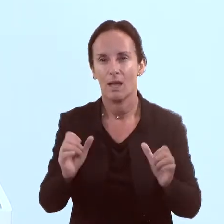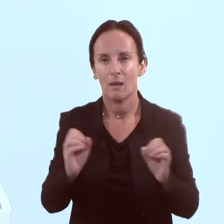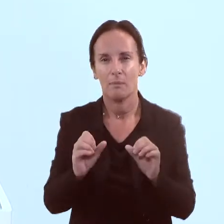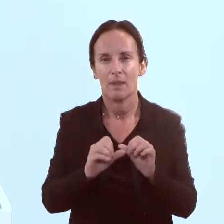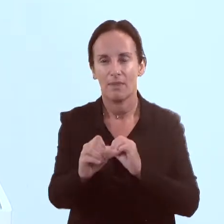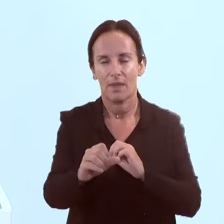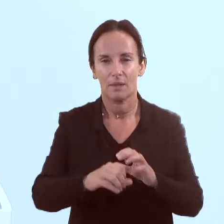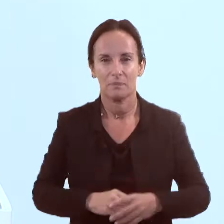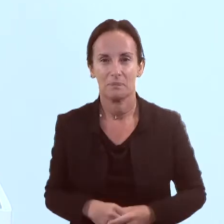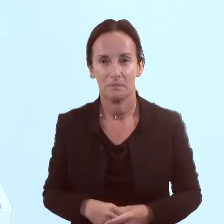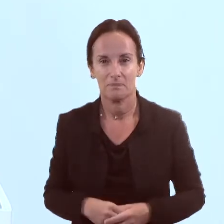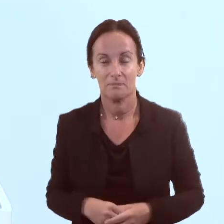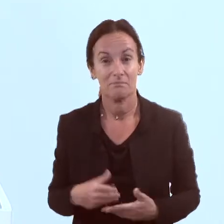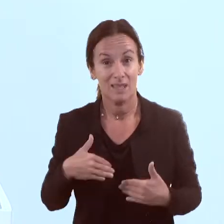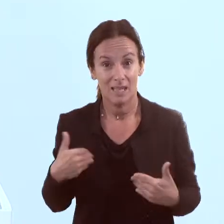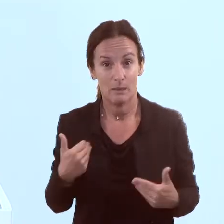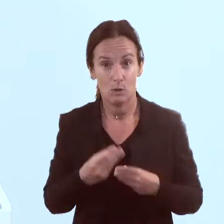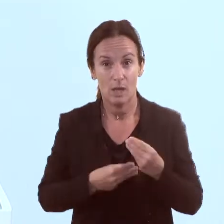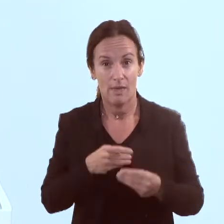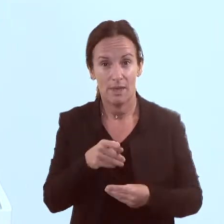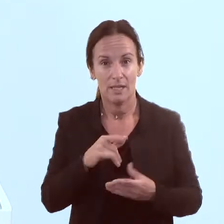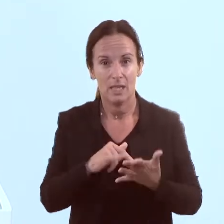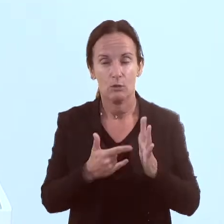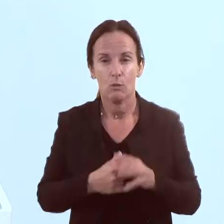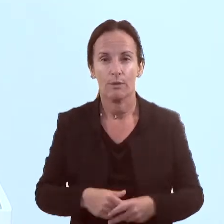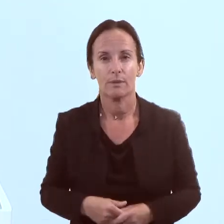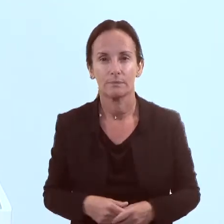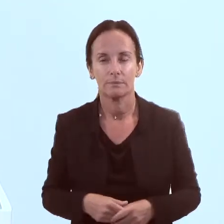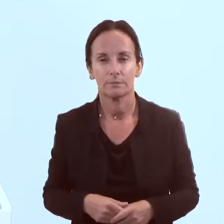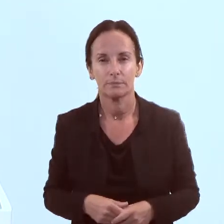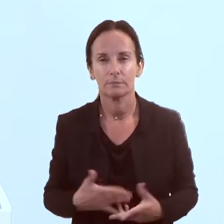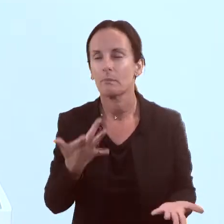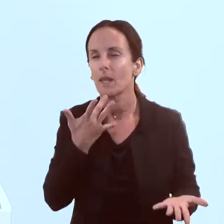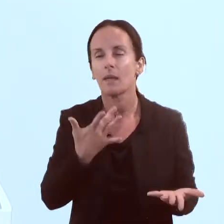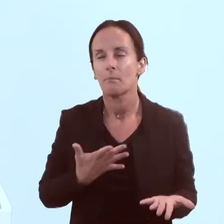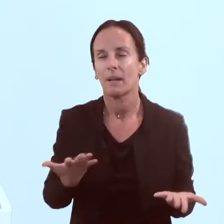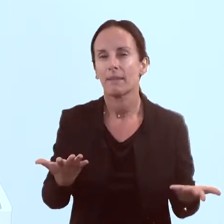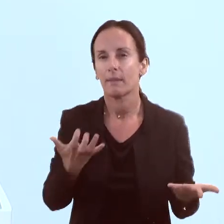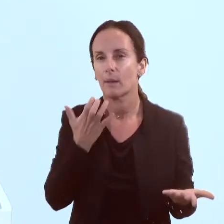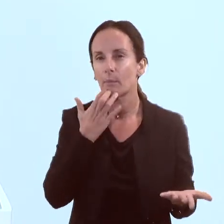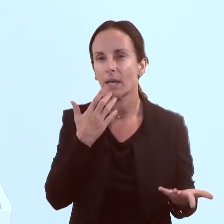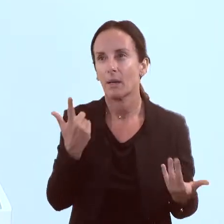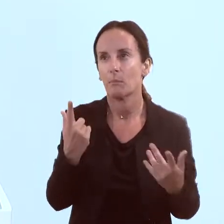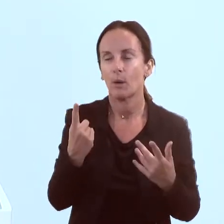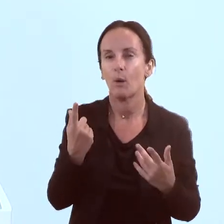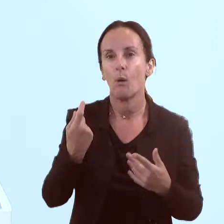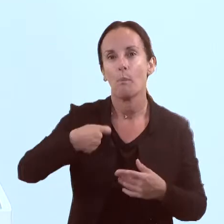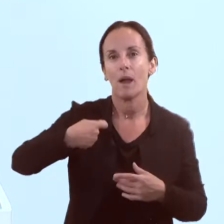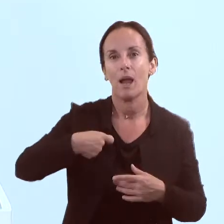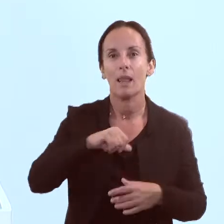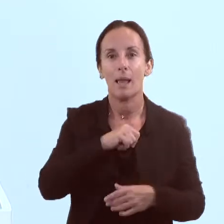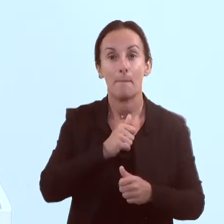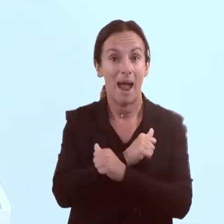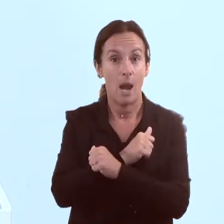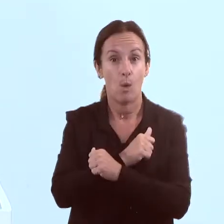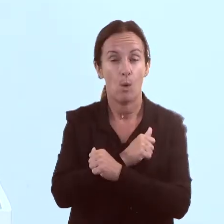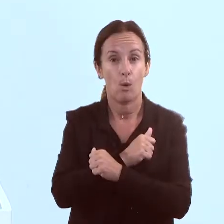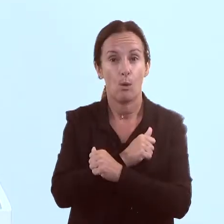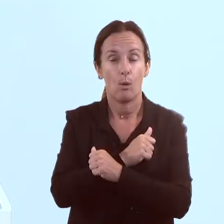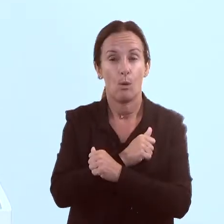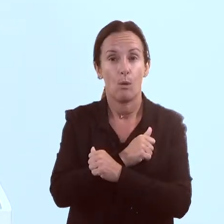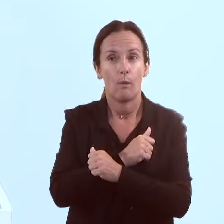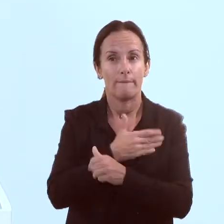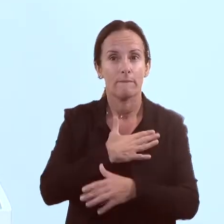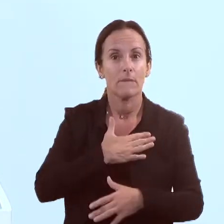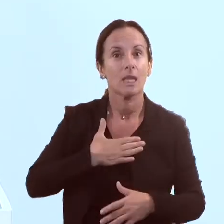queremos pilotar este tipo de soluciones. Es una cosa parecida a cuando tenemos la prestación por desempleo, queremos iniciar una iniciativa